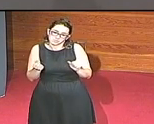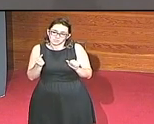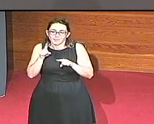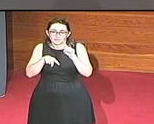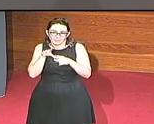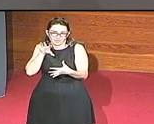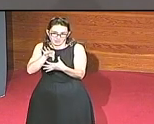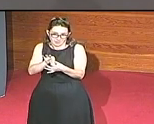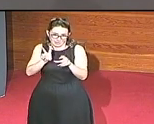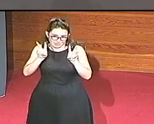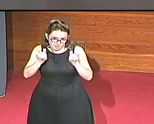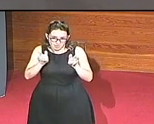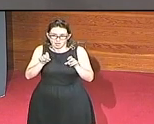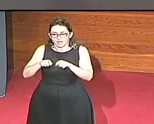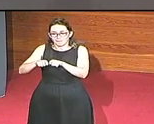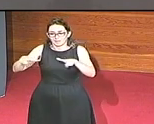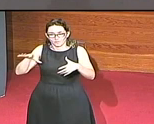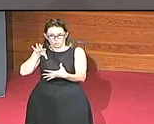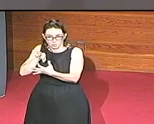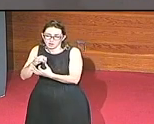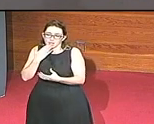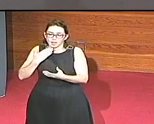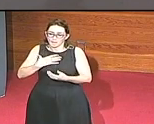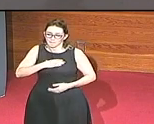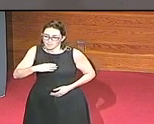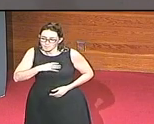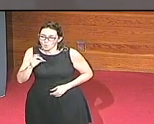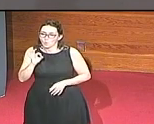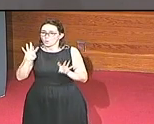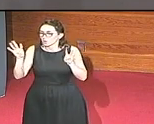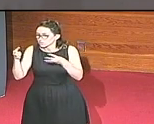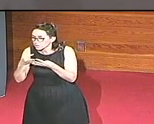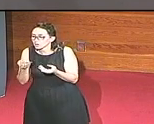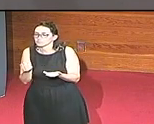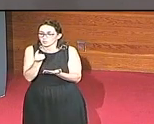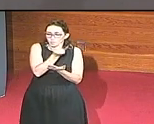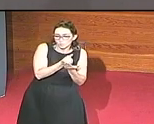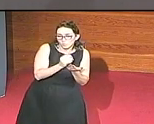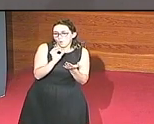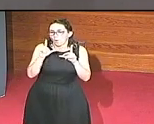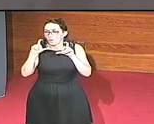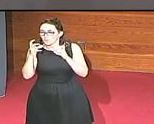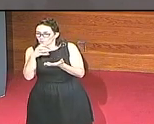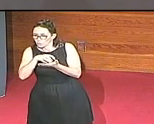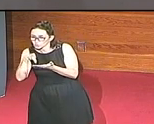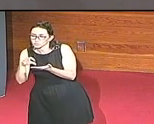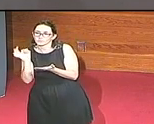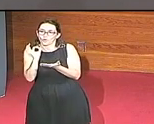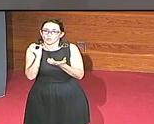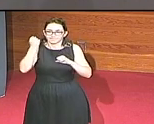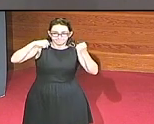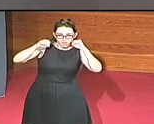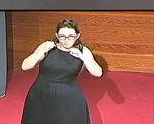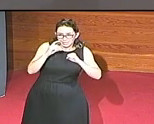el tema y la plataforma a la que vayas y va para el papel va para internet lo hacemos con dibujos lo hacemos con fotografías lo hacemos con animaciones con